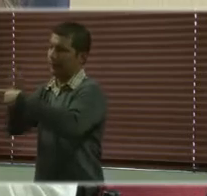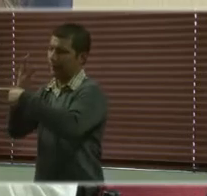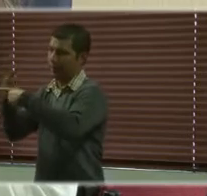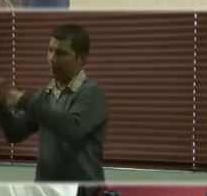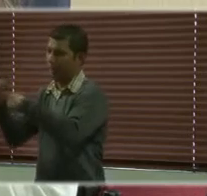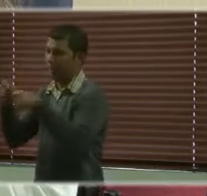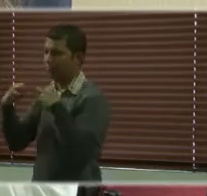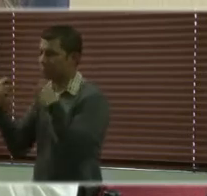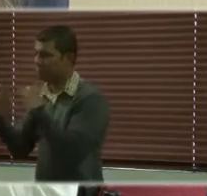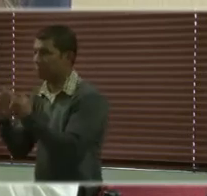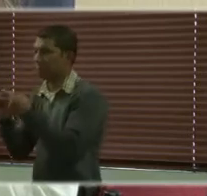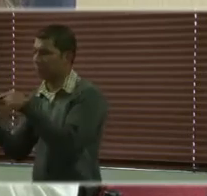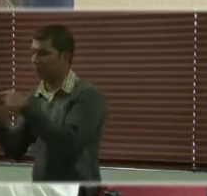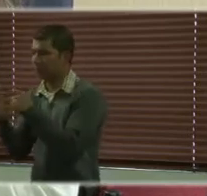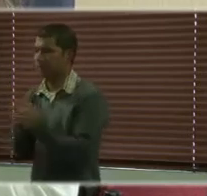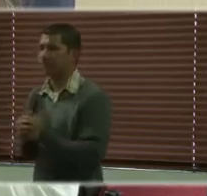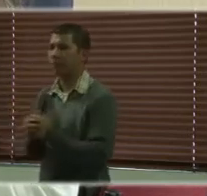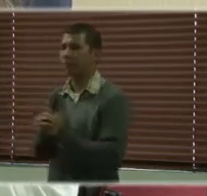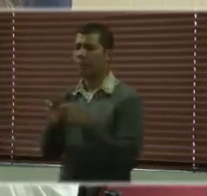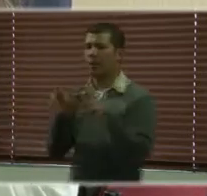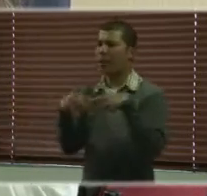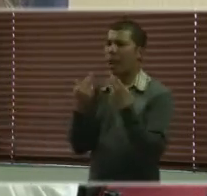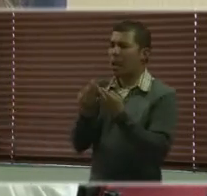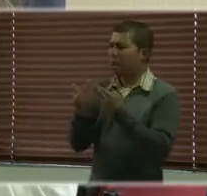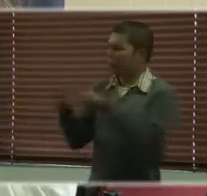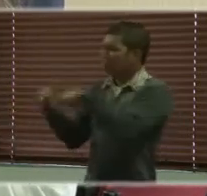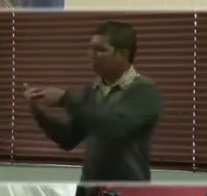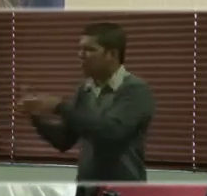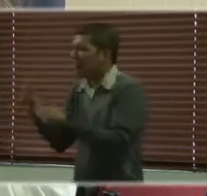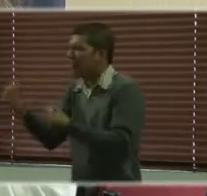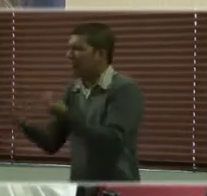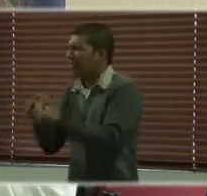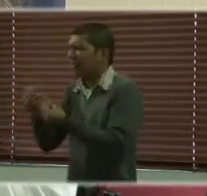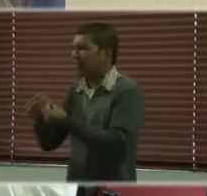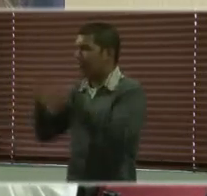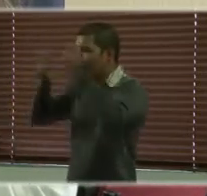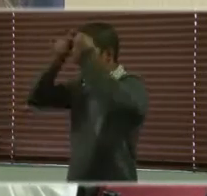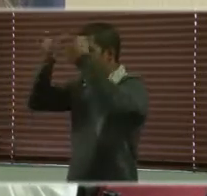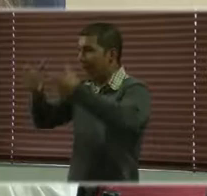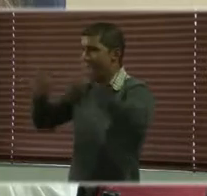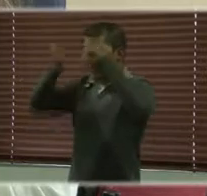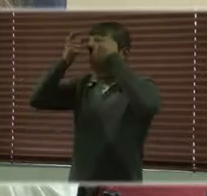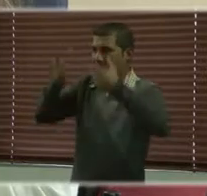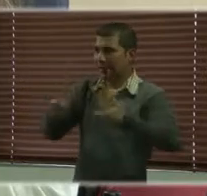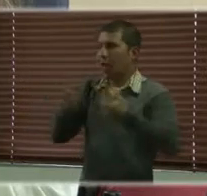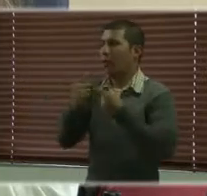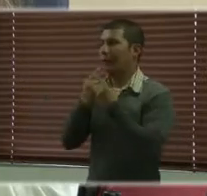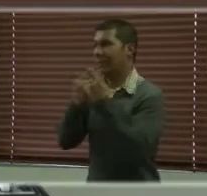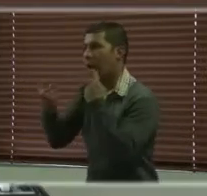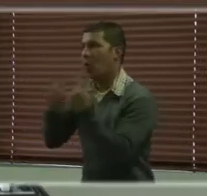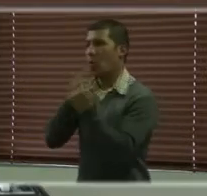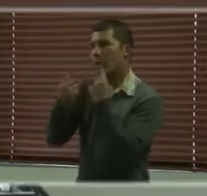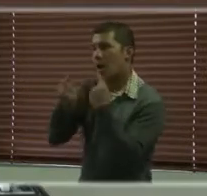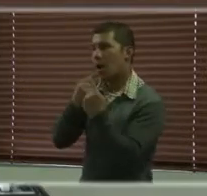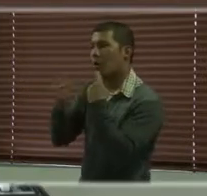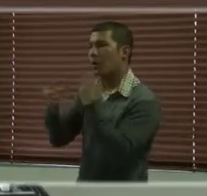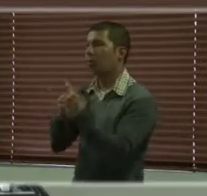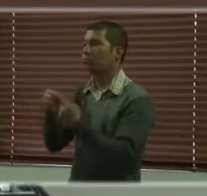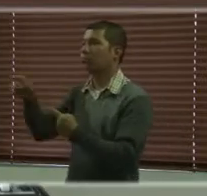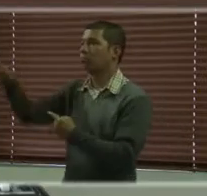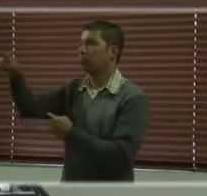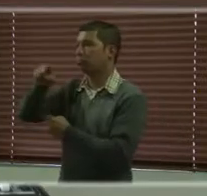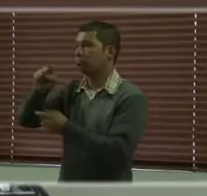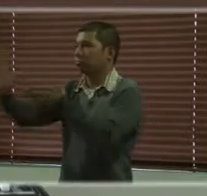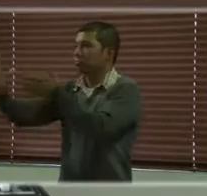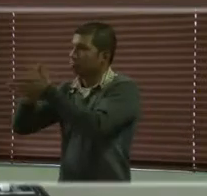con los estados que están siendo examinados en ese momento también se conocen comunicaciones individuales que